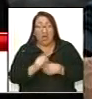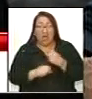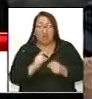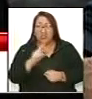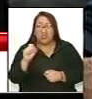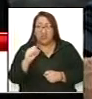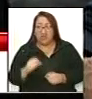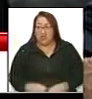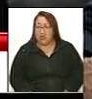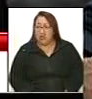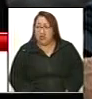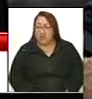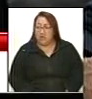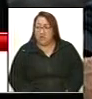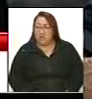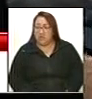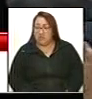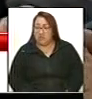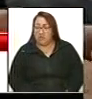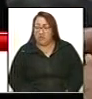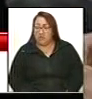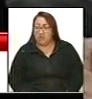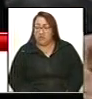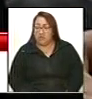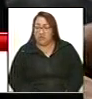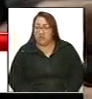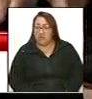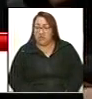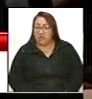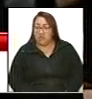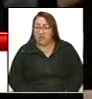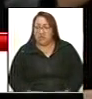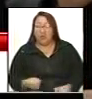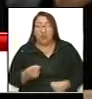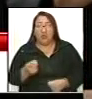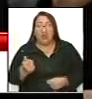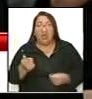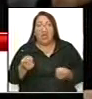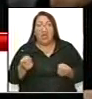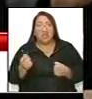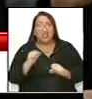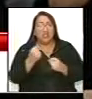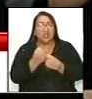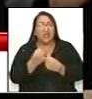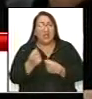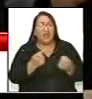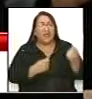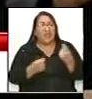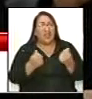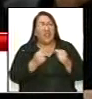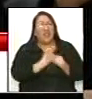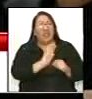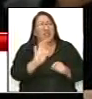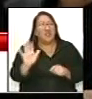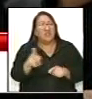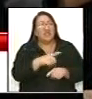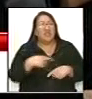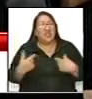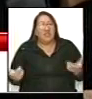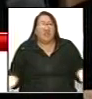soles, de cómo debe manejar la sociedad el dinero de ellos. ¿Quién tiene más capacidad de decidir qué se hace con su